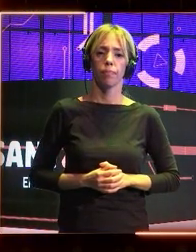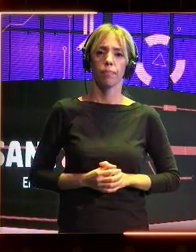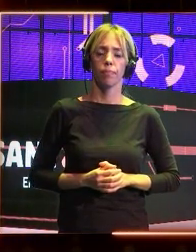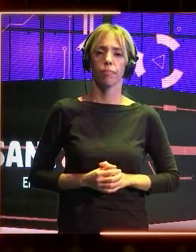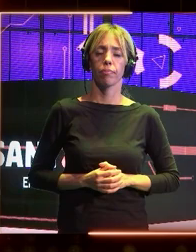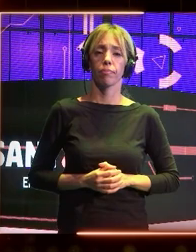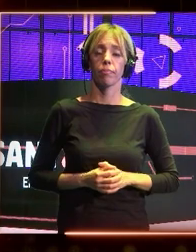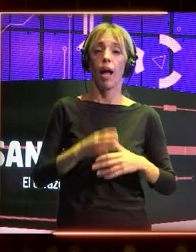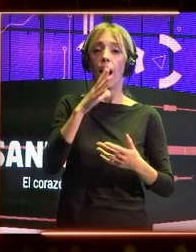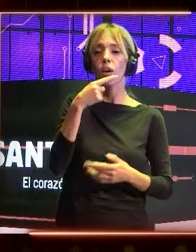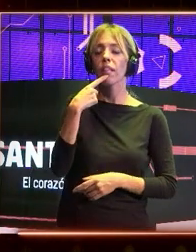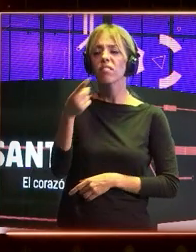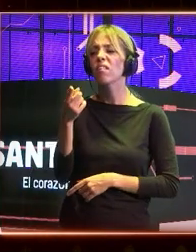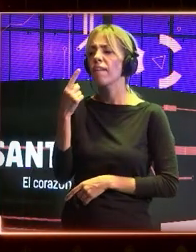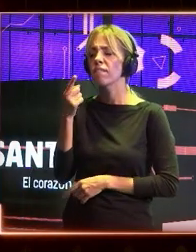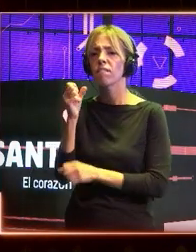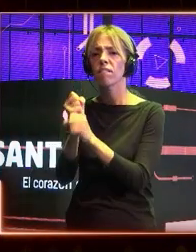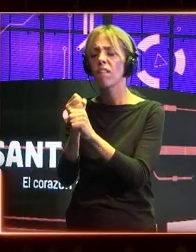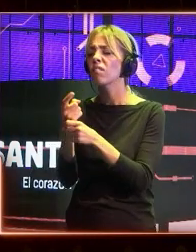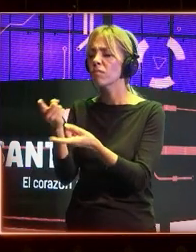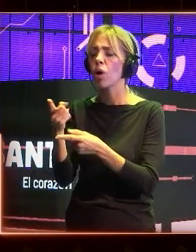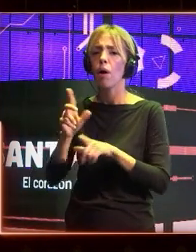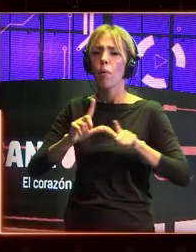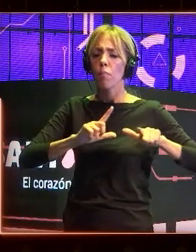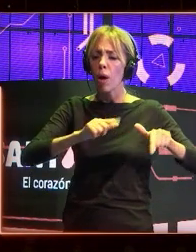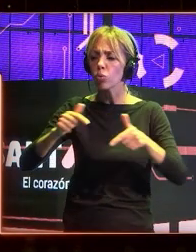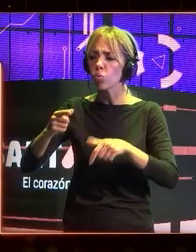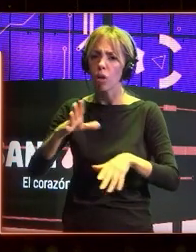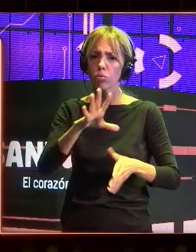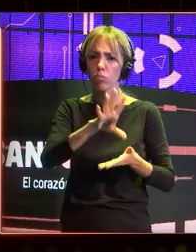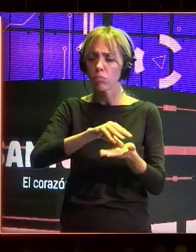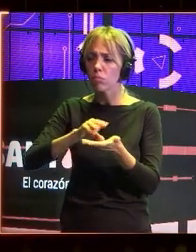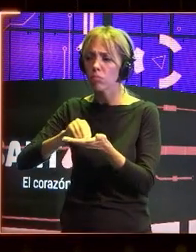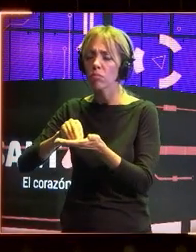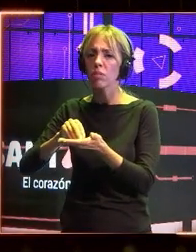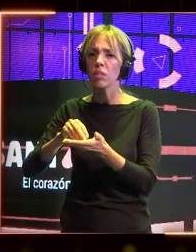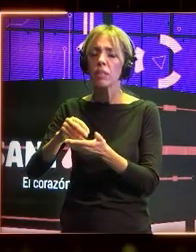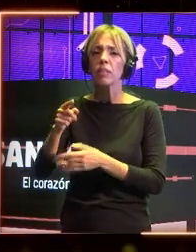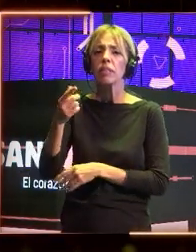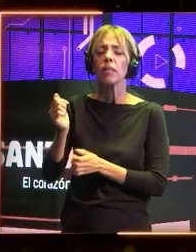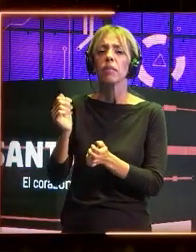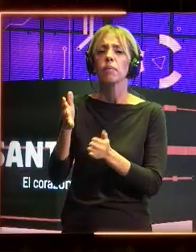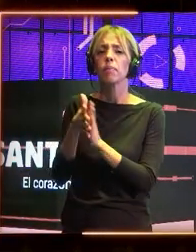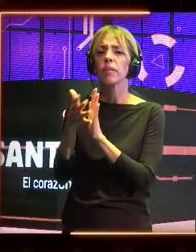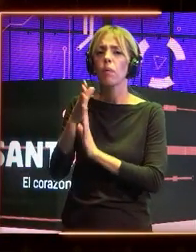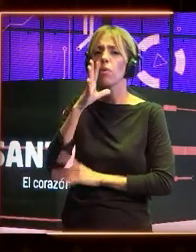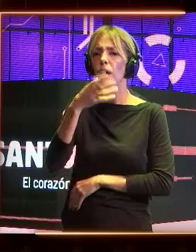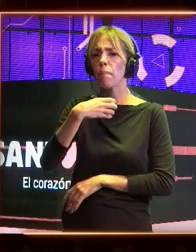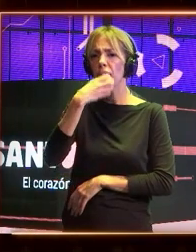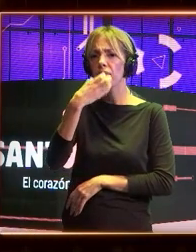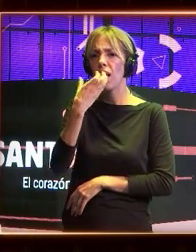ahora le puesto una tarea de recógeme las diferentes basuras que hay delante mientras me explica por qué meado la